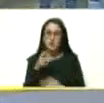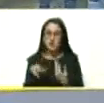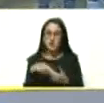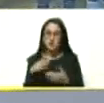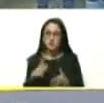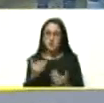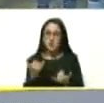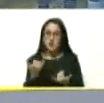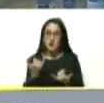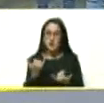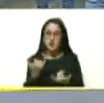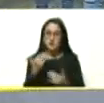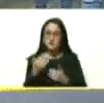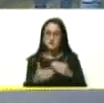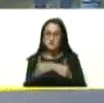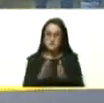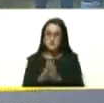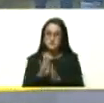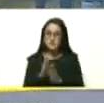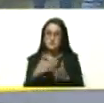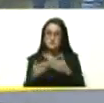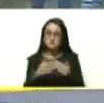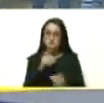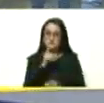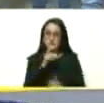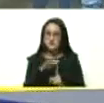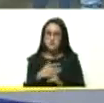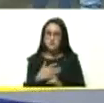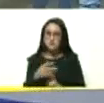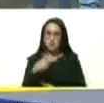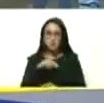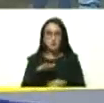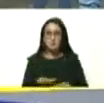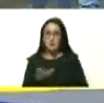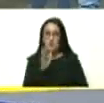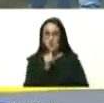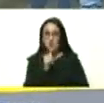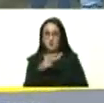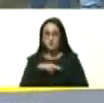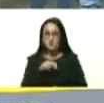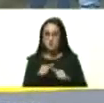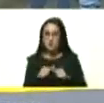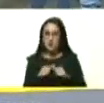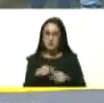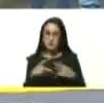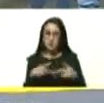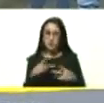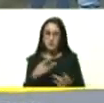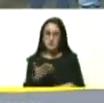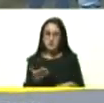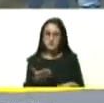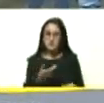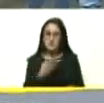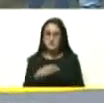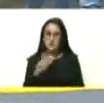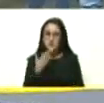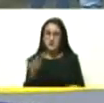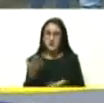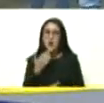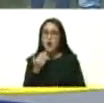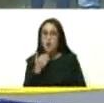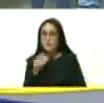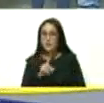revolucionarias hemos venido saliendo adelante. A pesar de las complejidades, nosotros no nos paramos, nosotros seguimos produciendo. Presidente, adelante, ¿alguna